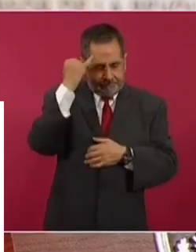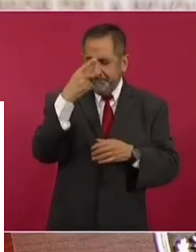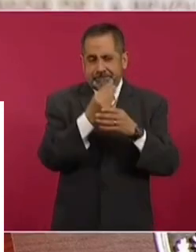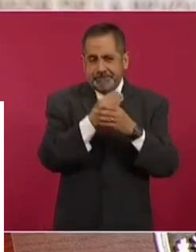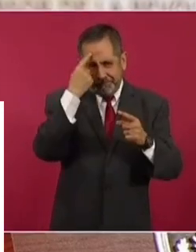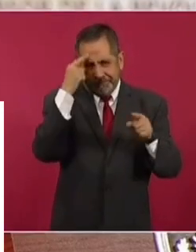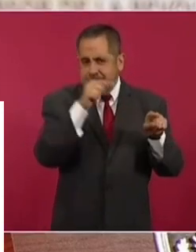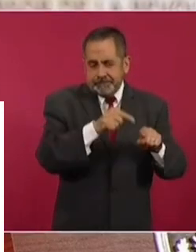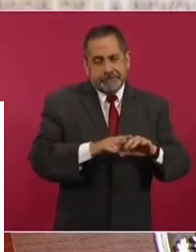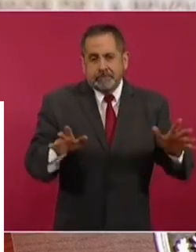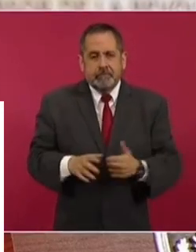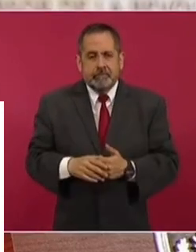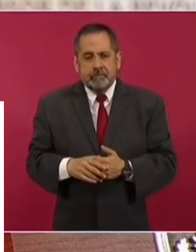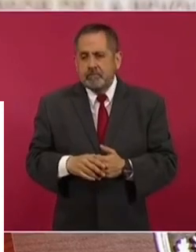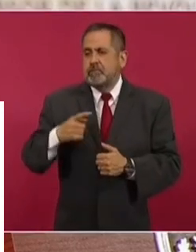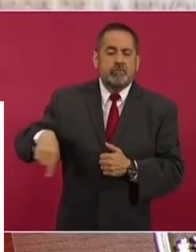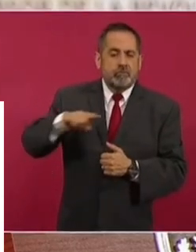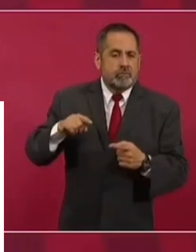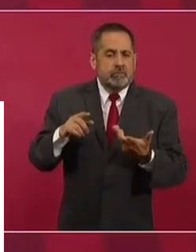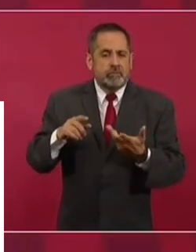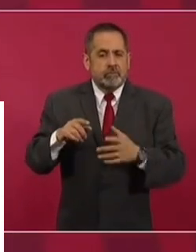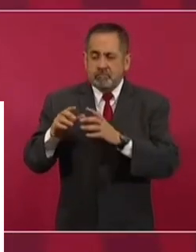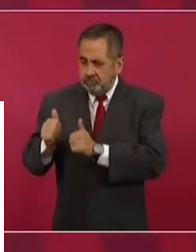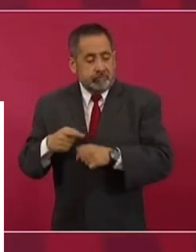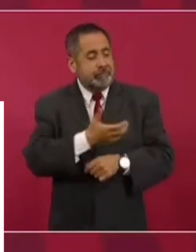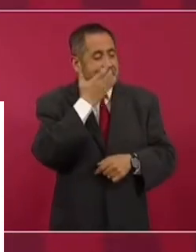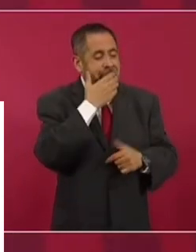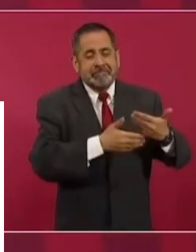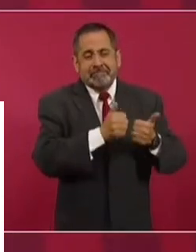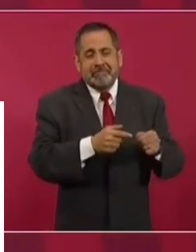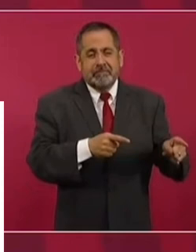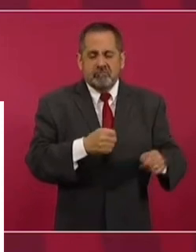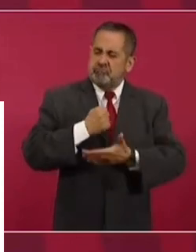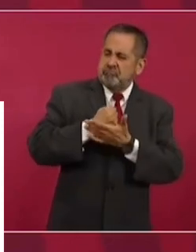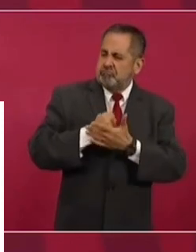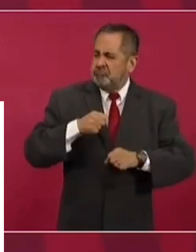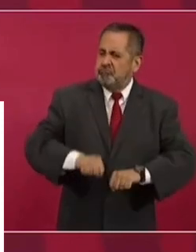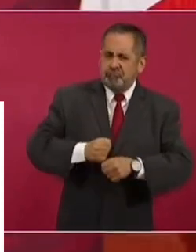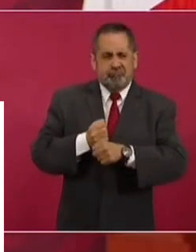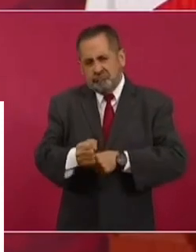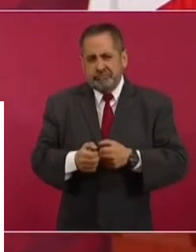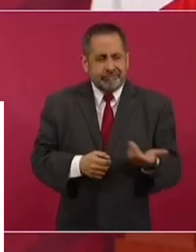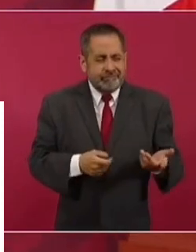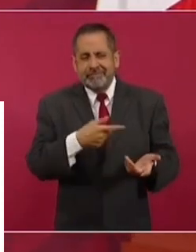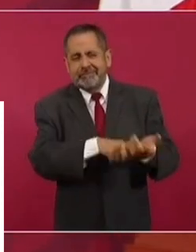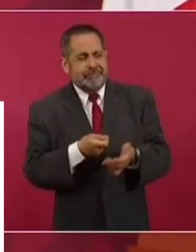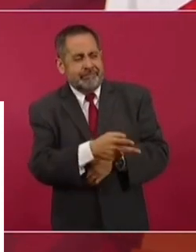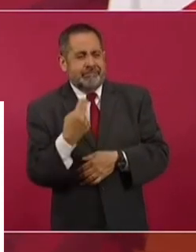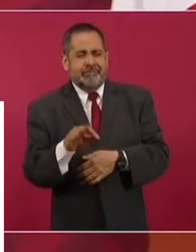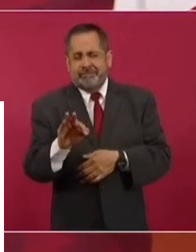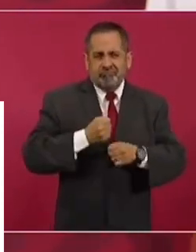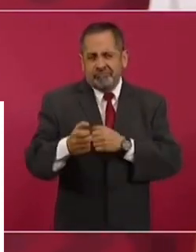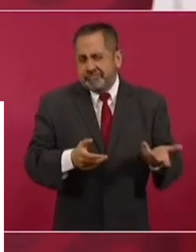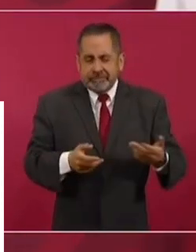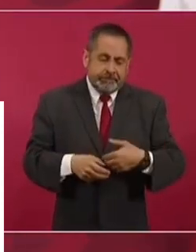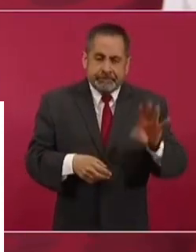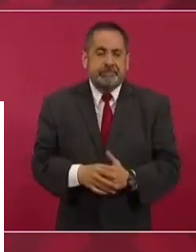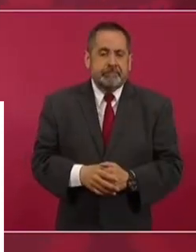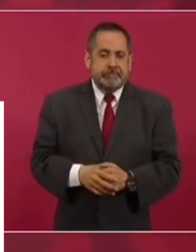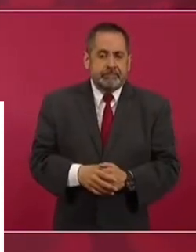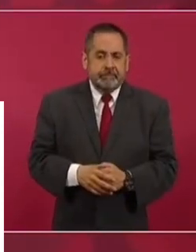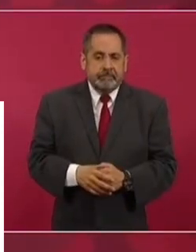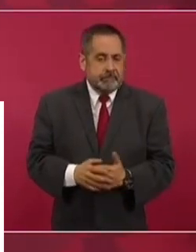ideológico. Para el conservador no hay más que el uso de la fuerza. Son fascistas. Entonces por eso se